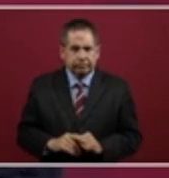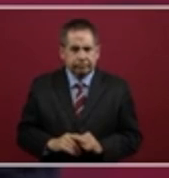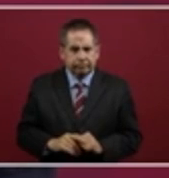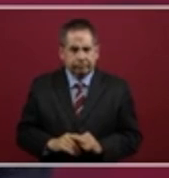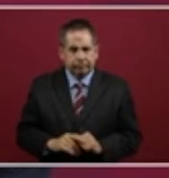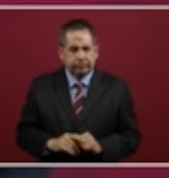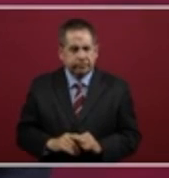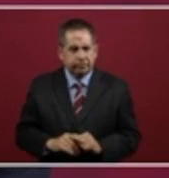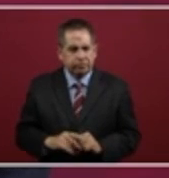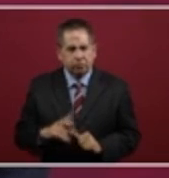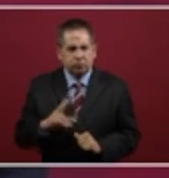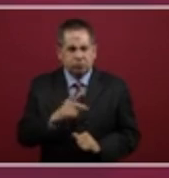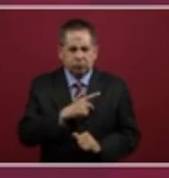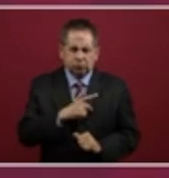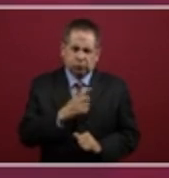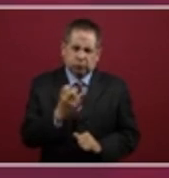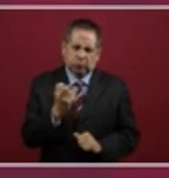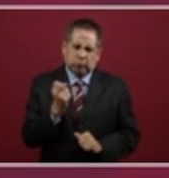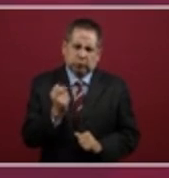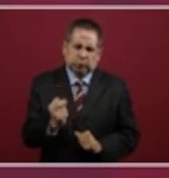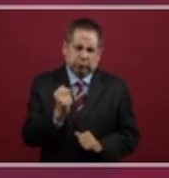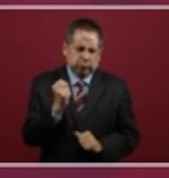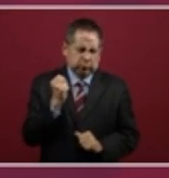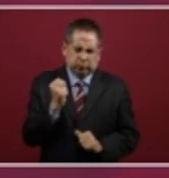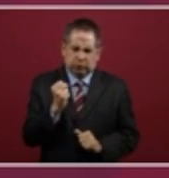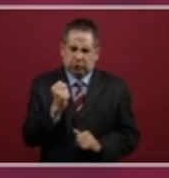ser tan rígidos